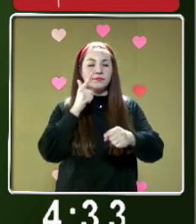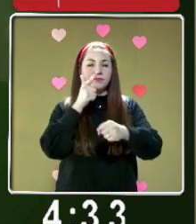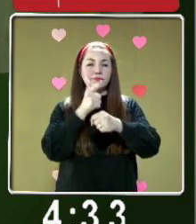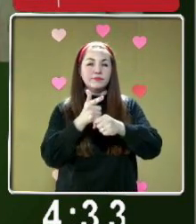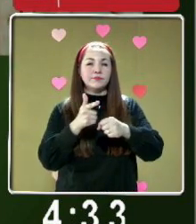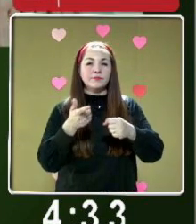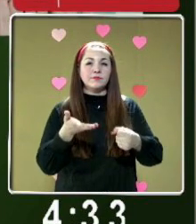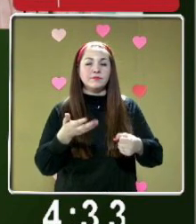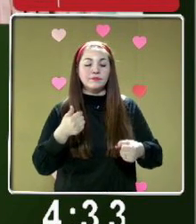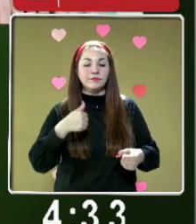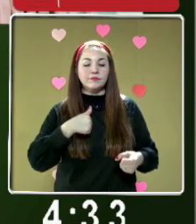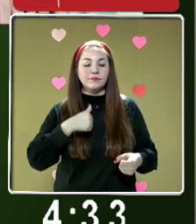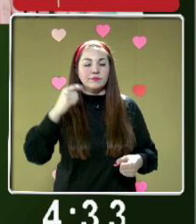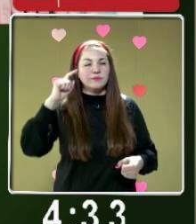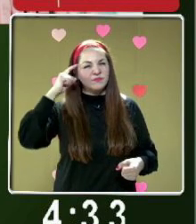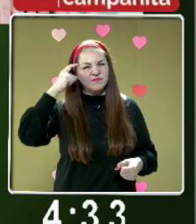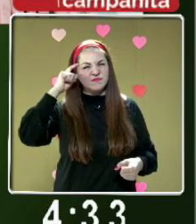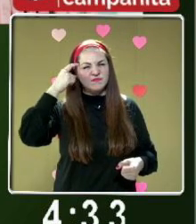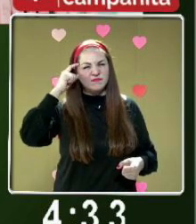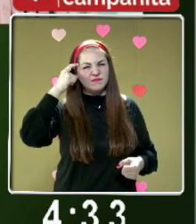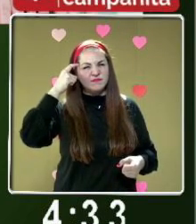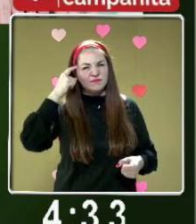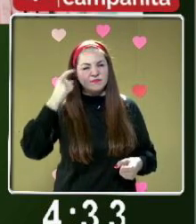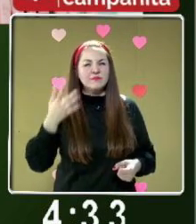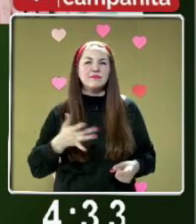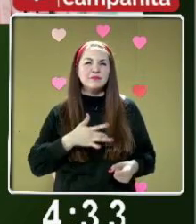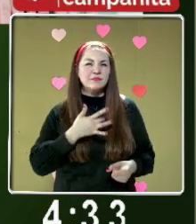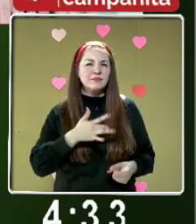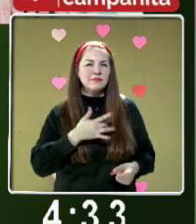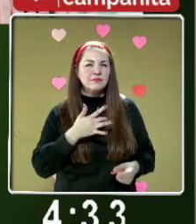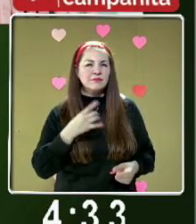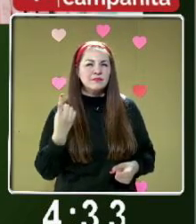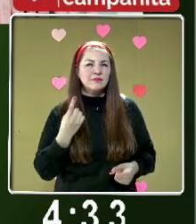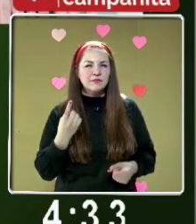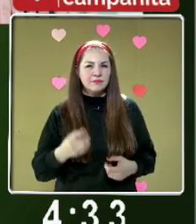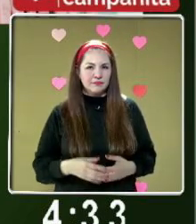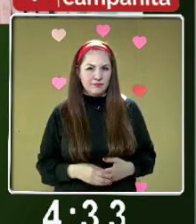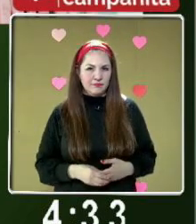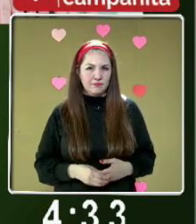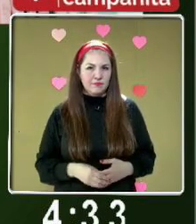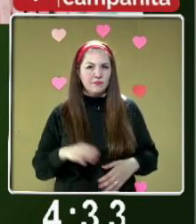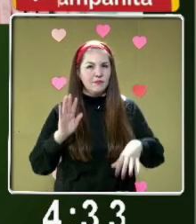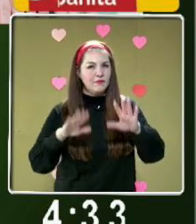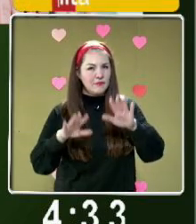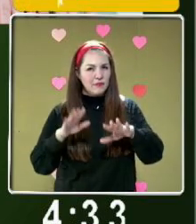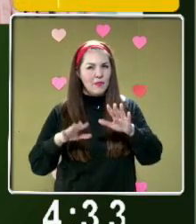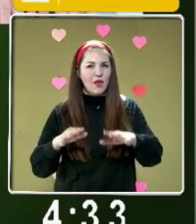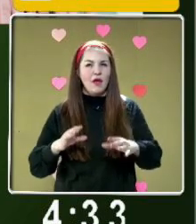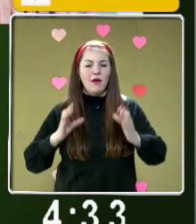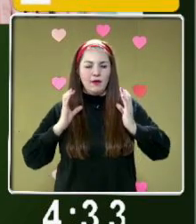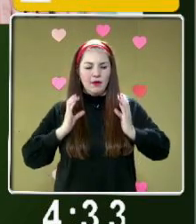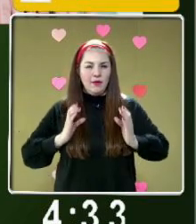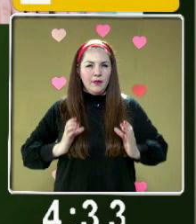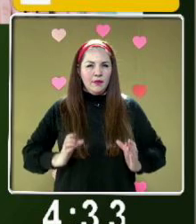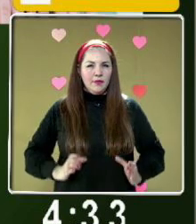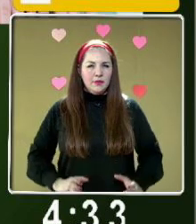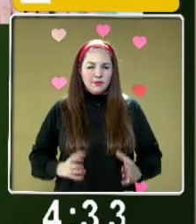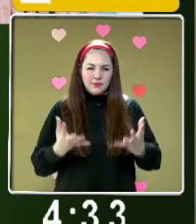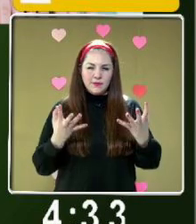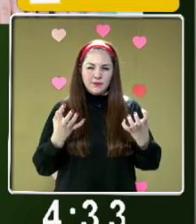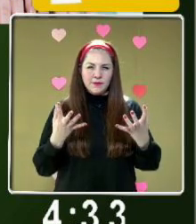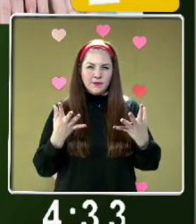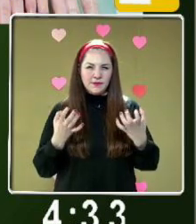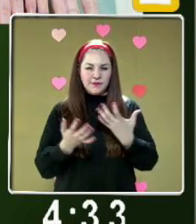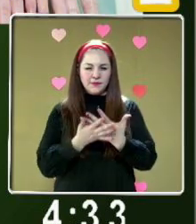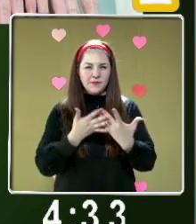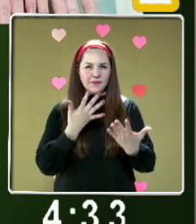identificar... cuando nosotros nos enojamos, ¿qué es lo que sentimos? Por ejemplo, maestra, a veces yo siento ciertas partes de mi cuerpo, así como las manos,